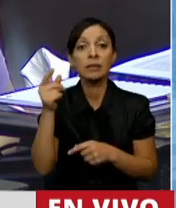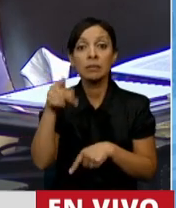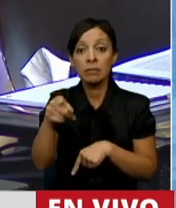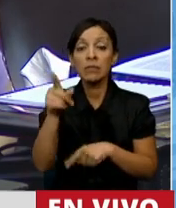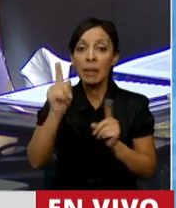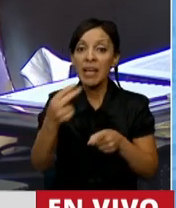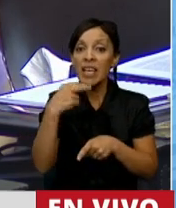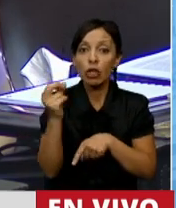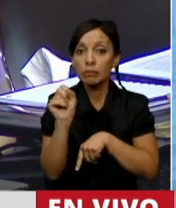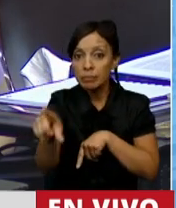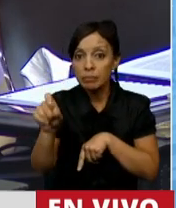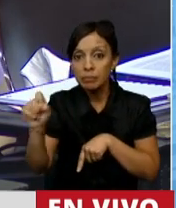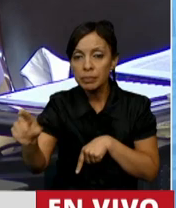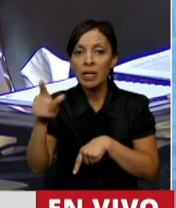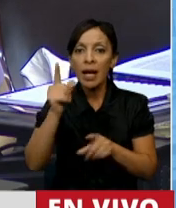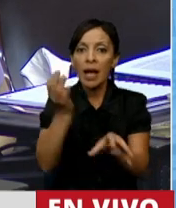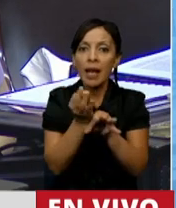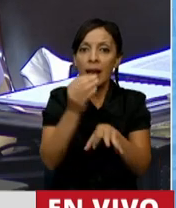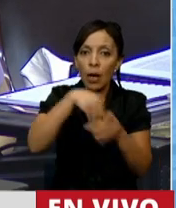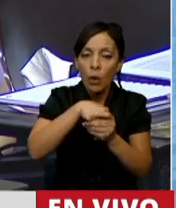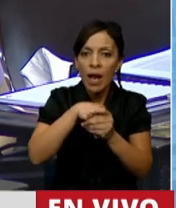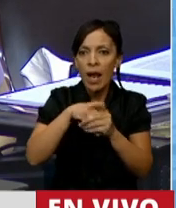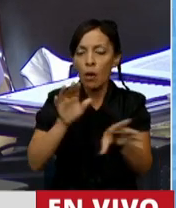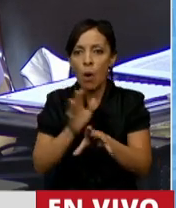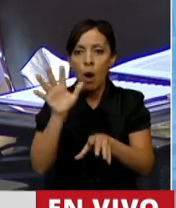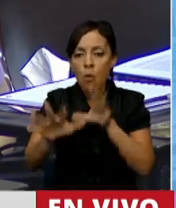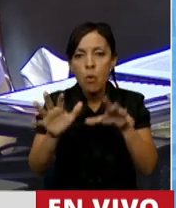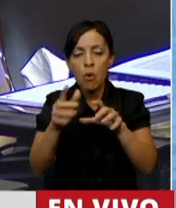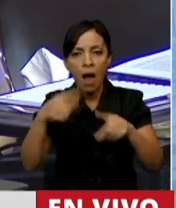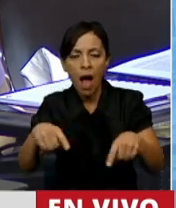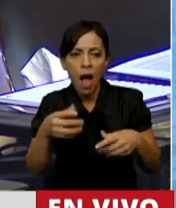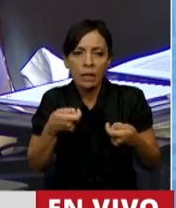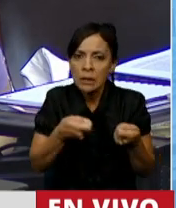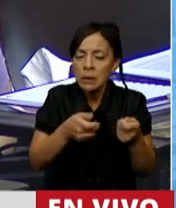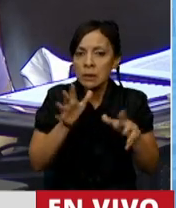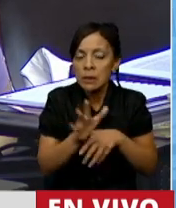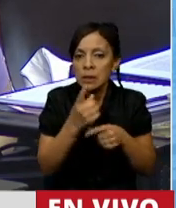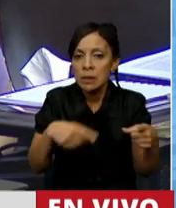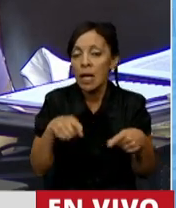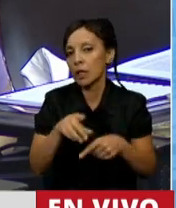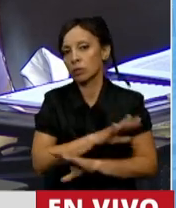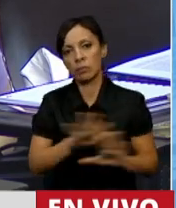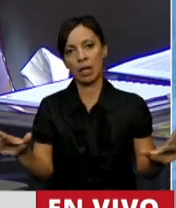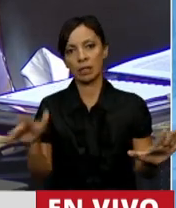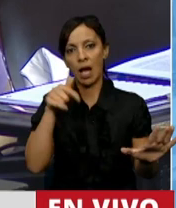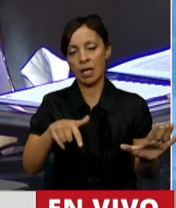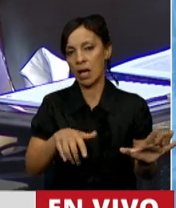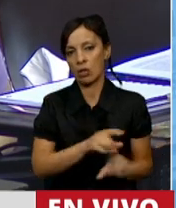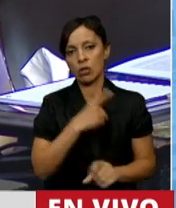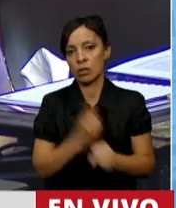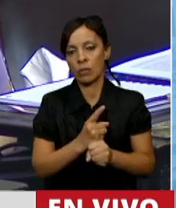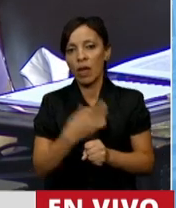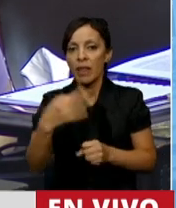esa intolerancia es inaceptable en el 2020 tenemos que cambiar veo que hasta el momento